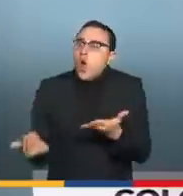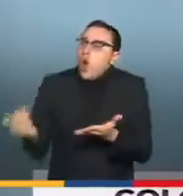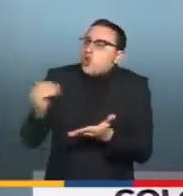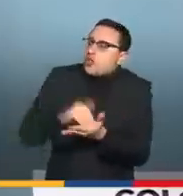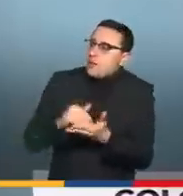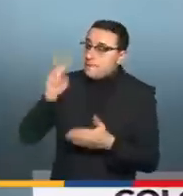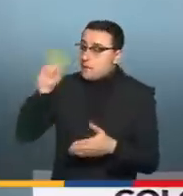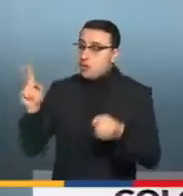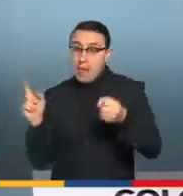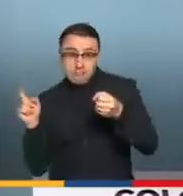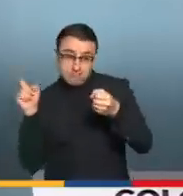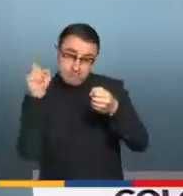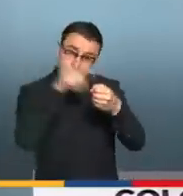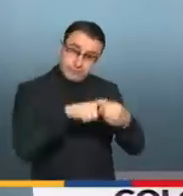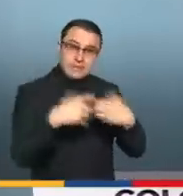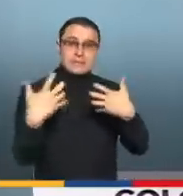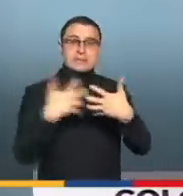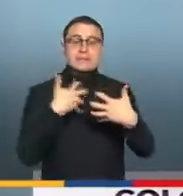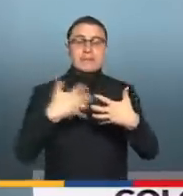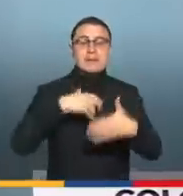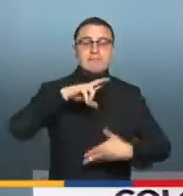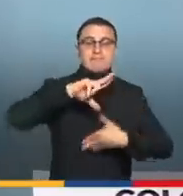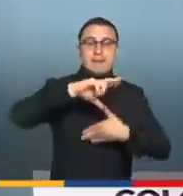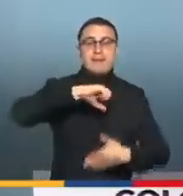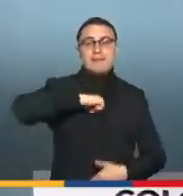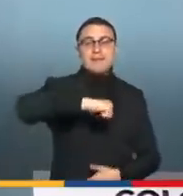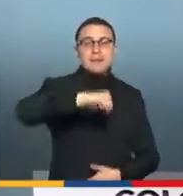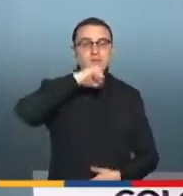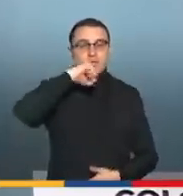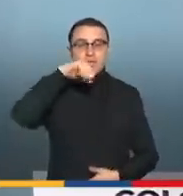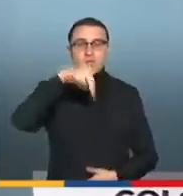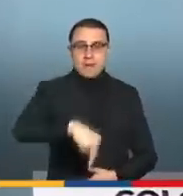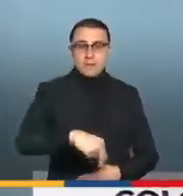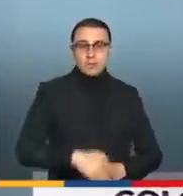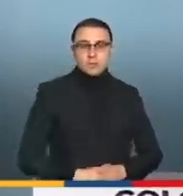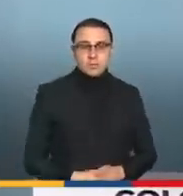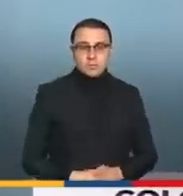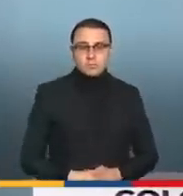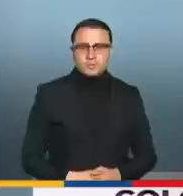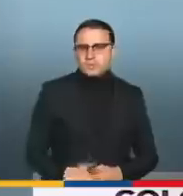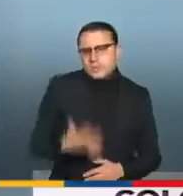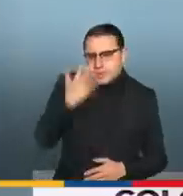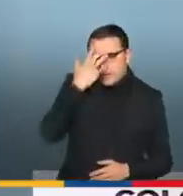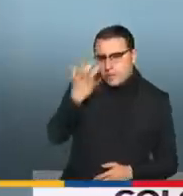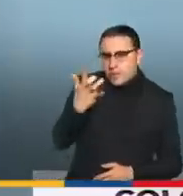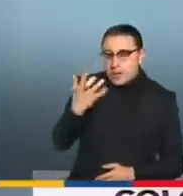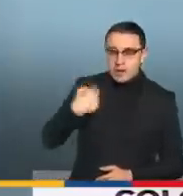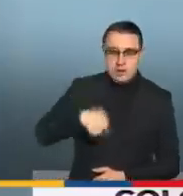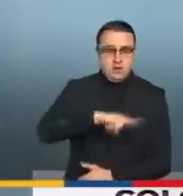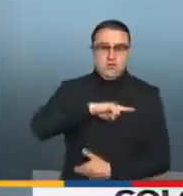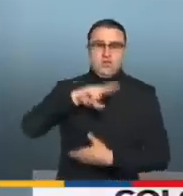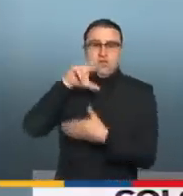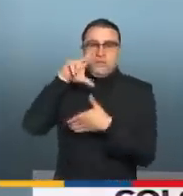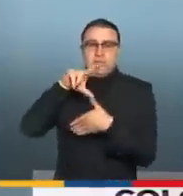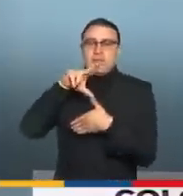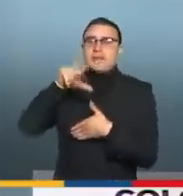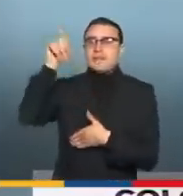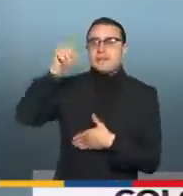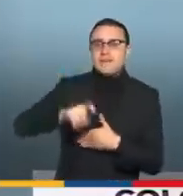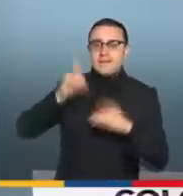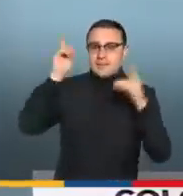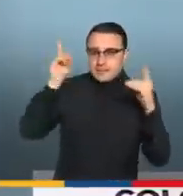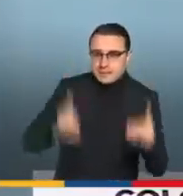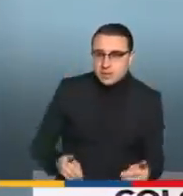al sistema interamericano de derechos humanos, porque al final somos los latinoamericanos los que tenemos que decidir